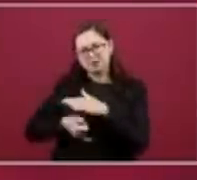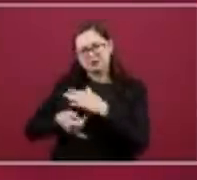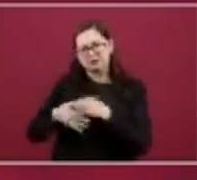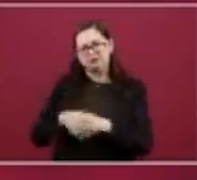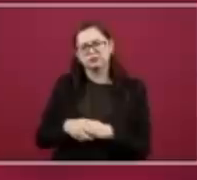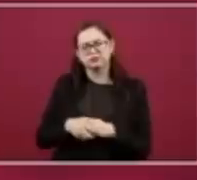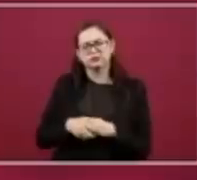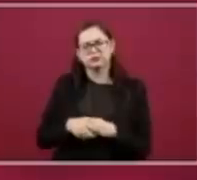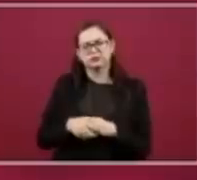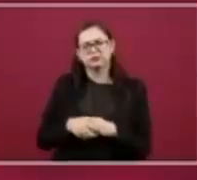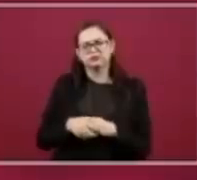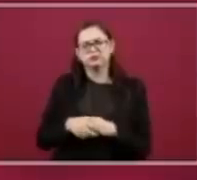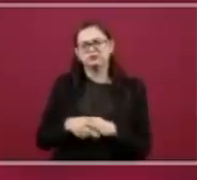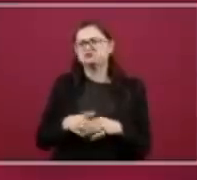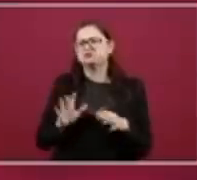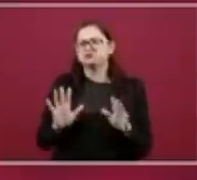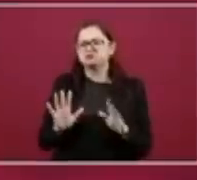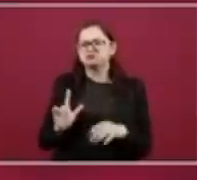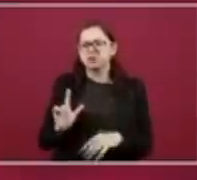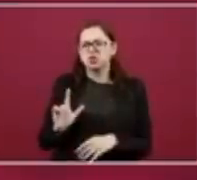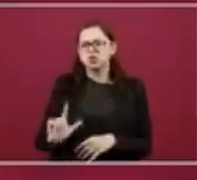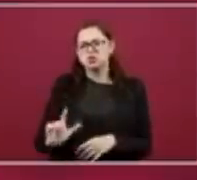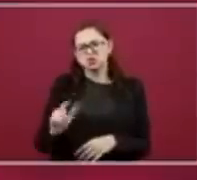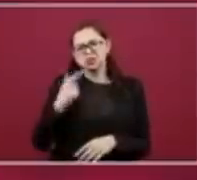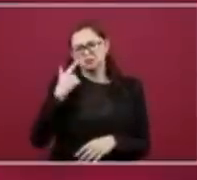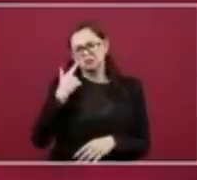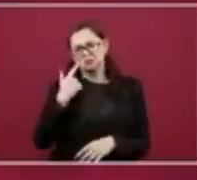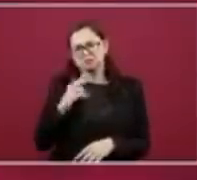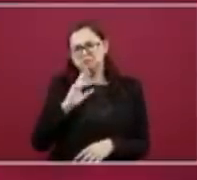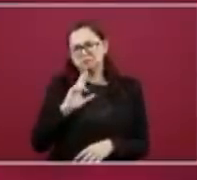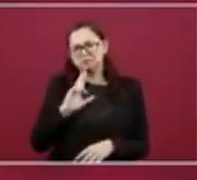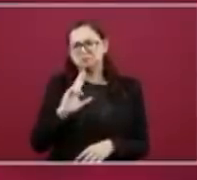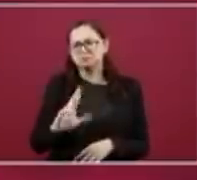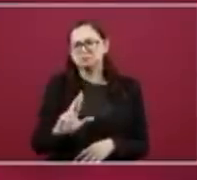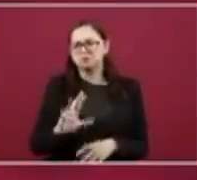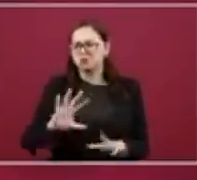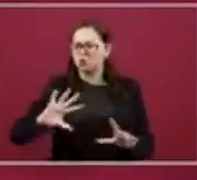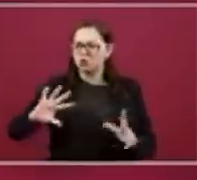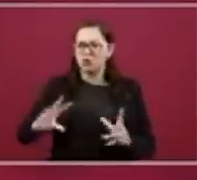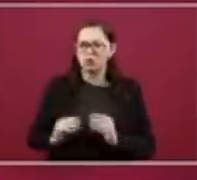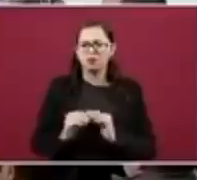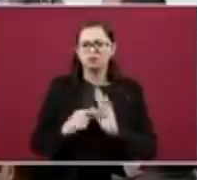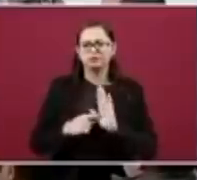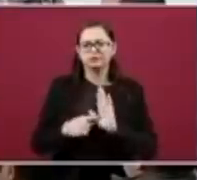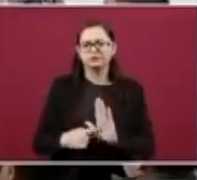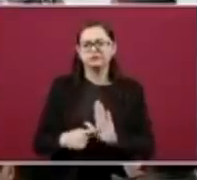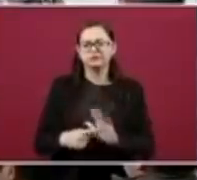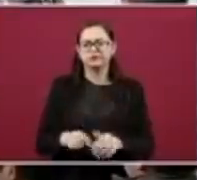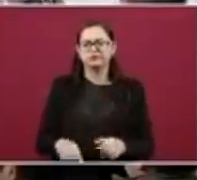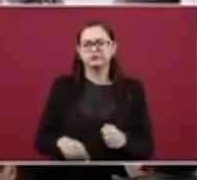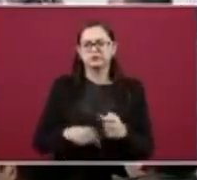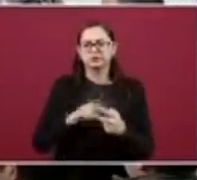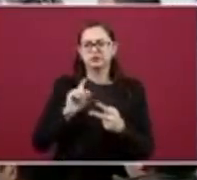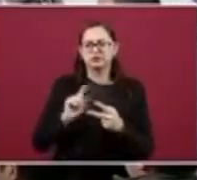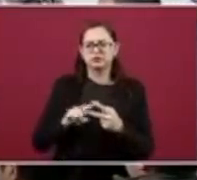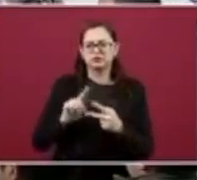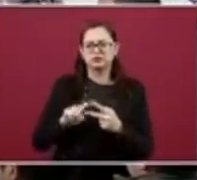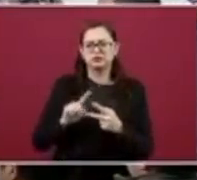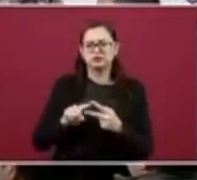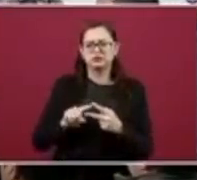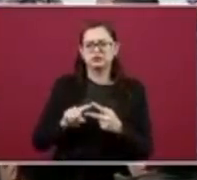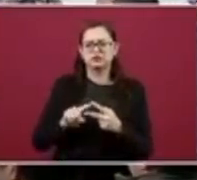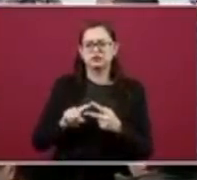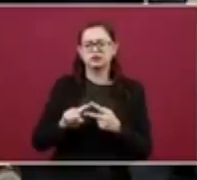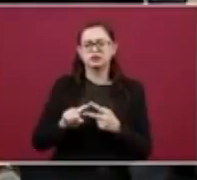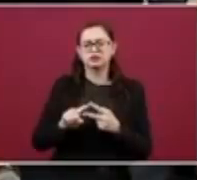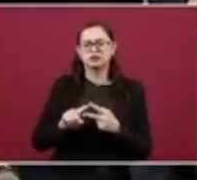y ya el lunes le decimos. Gracias. ¿Sí? Con todos los elementos. Gracias. Y lo segundo… Sobre el